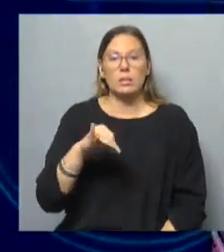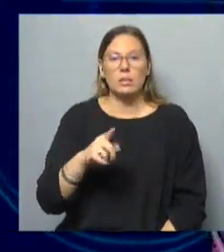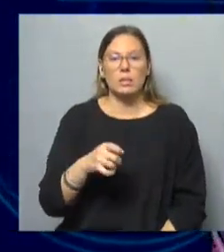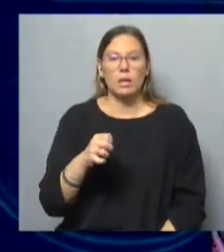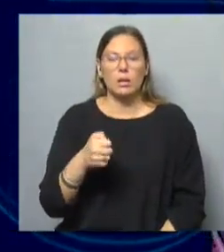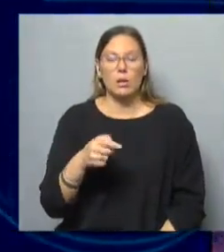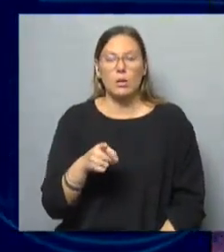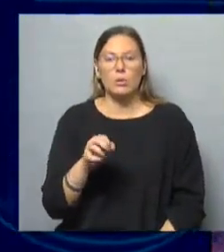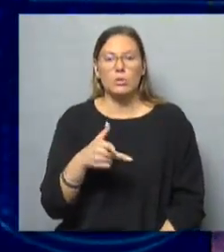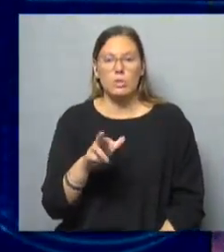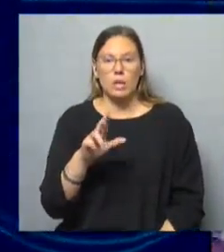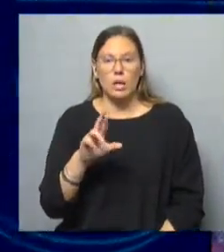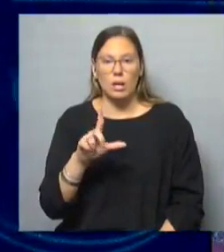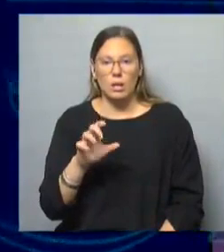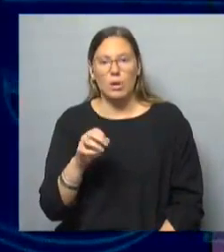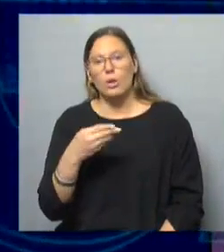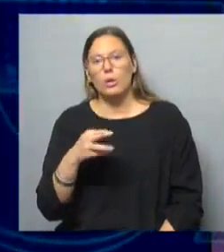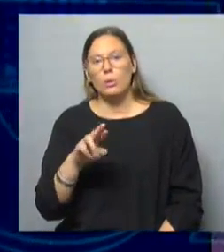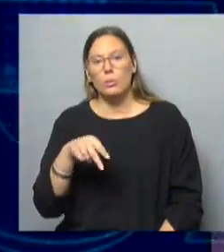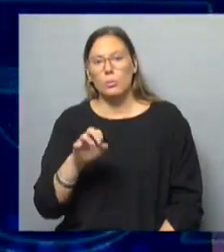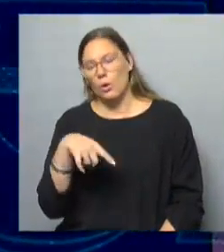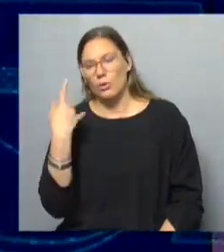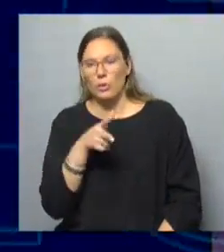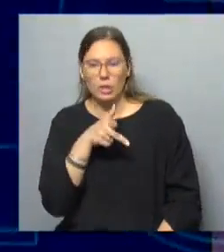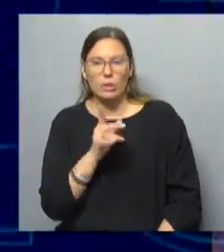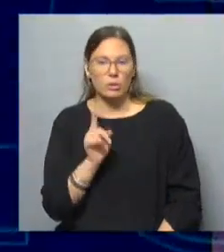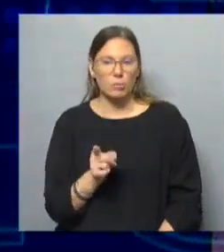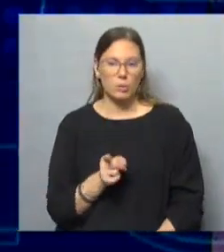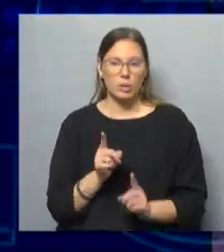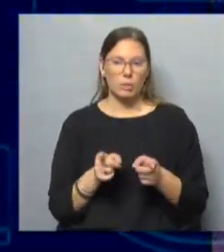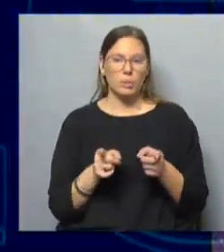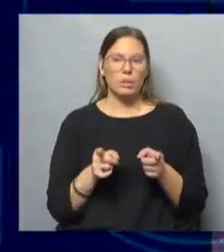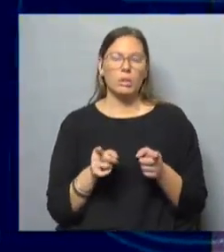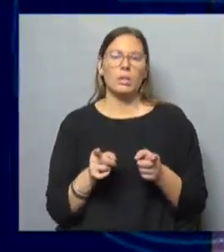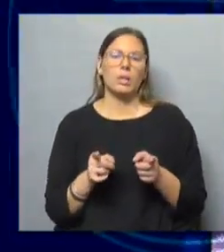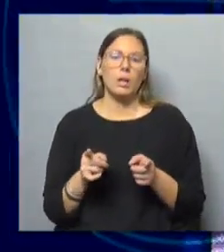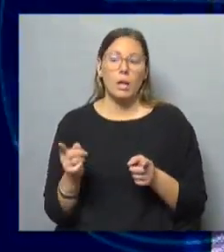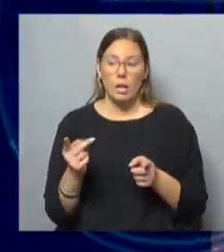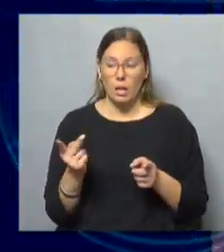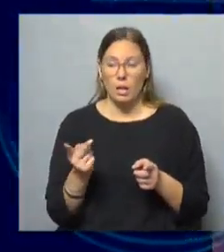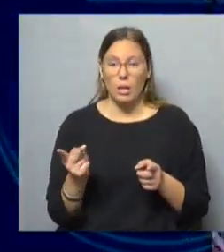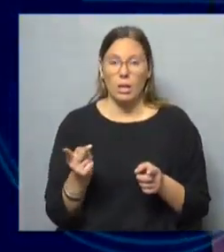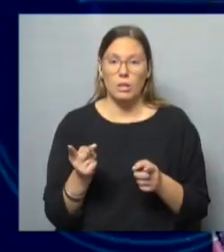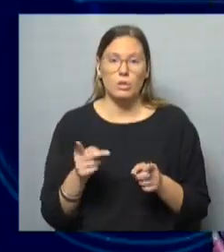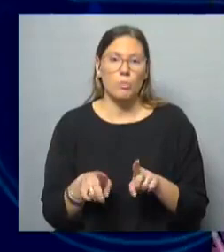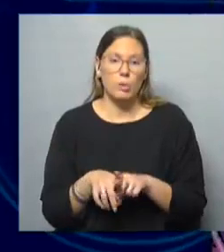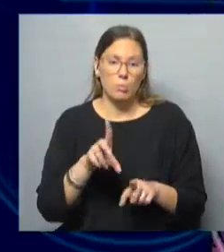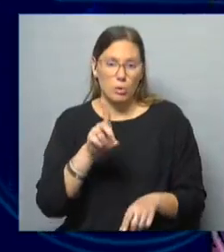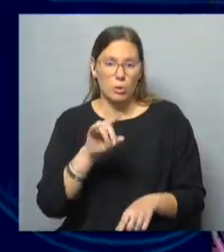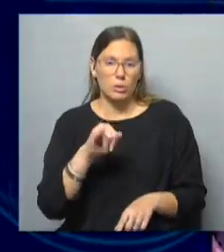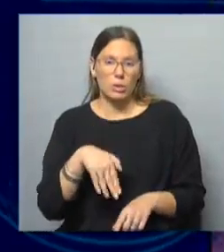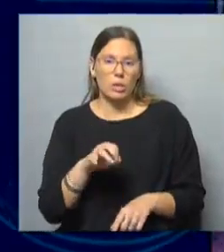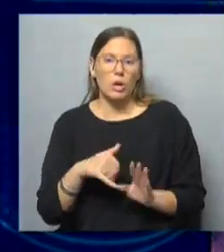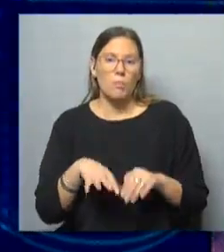Charlo, con uno de sus hijos, y con Bruno también, el otro de sus hijos, y está, sí, ellos... Ellos también, como Dino, con un perfil más bien,